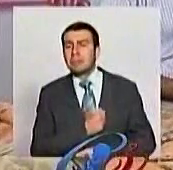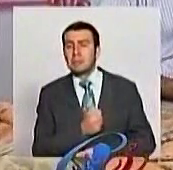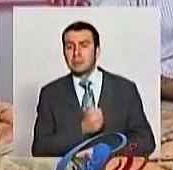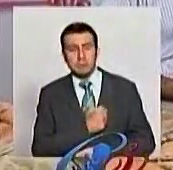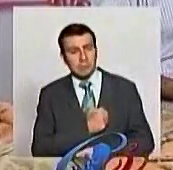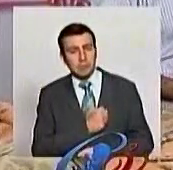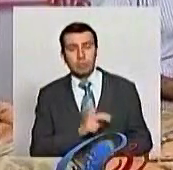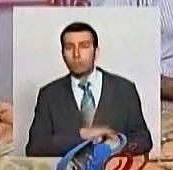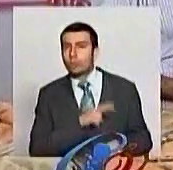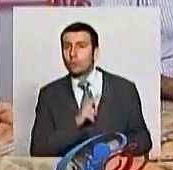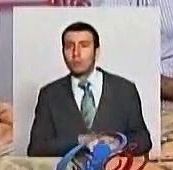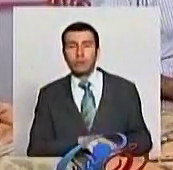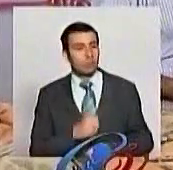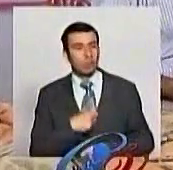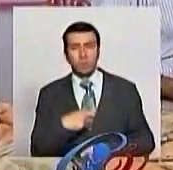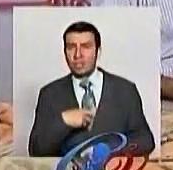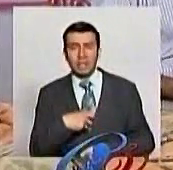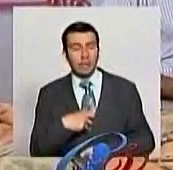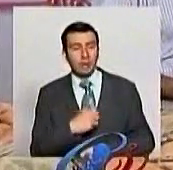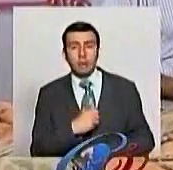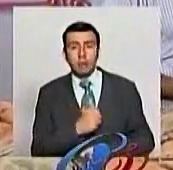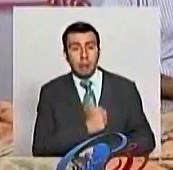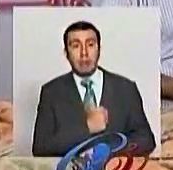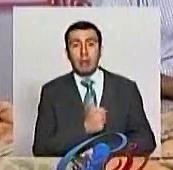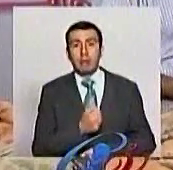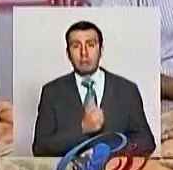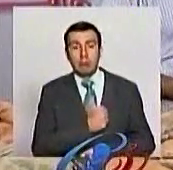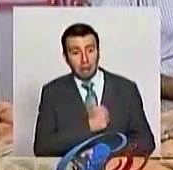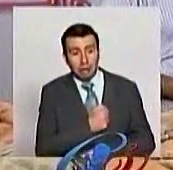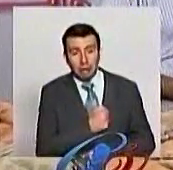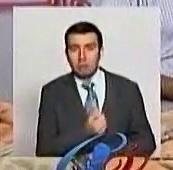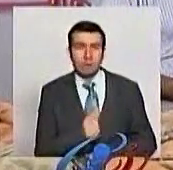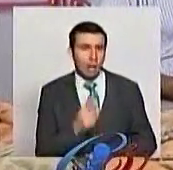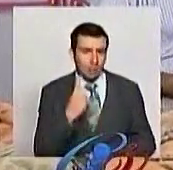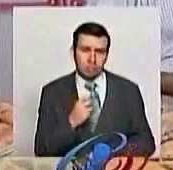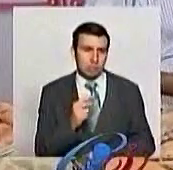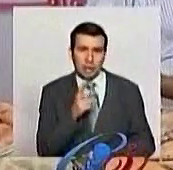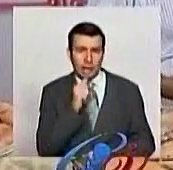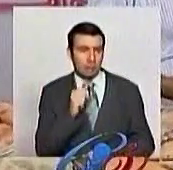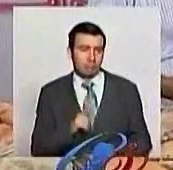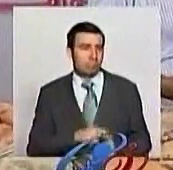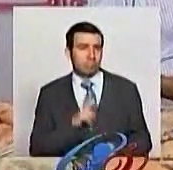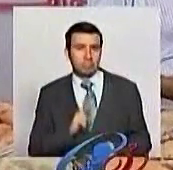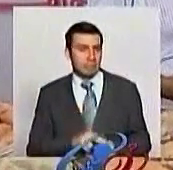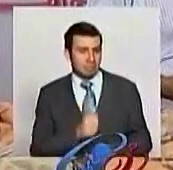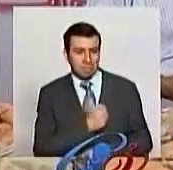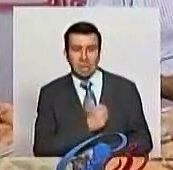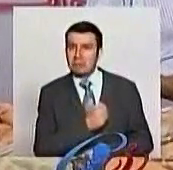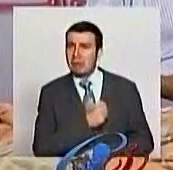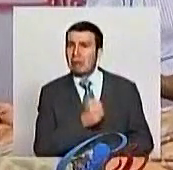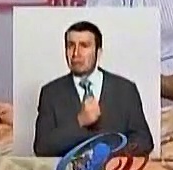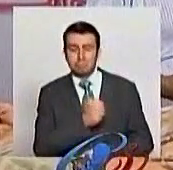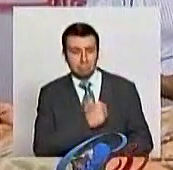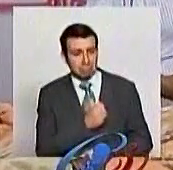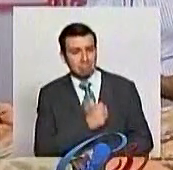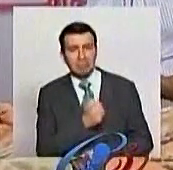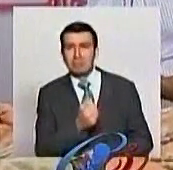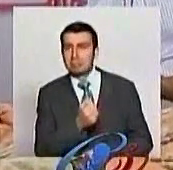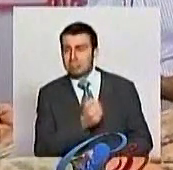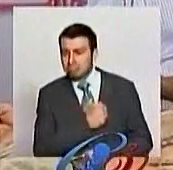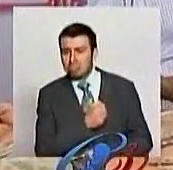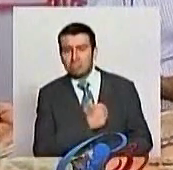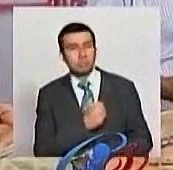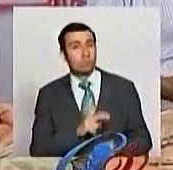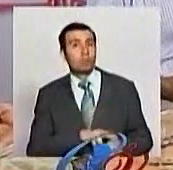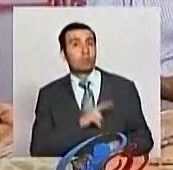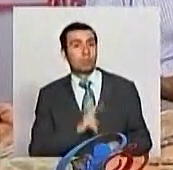normal, no tiene arritmias, que es muy importante uno saber que no tiene arritmias, pues cierto. Especialmente cuando uno tiene, él